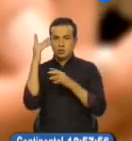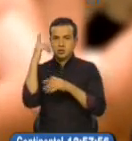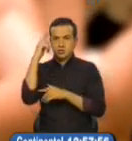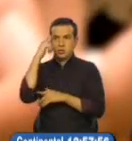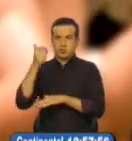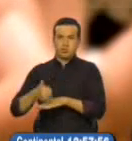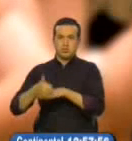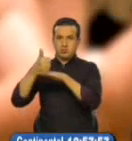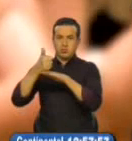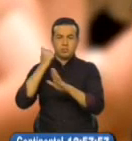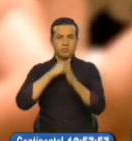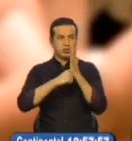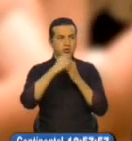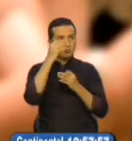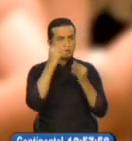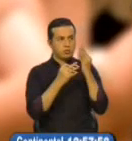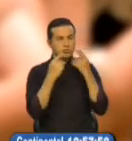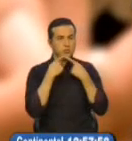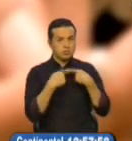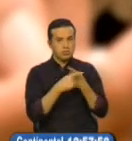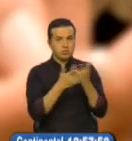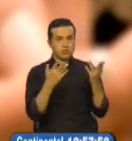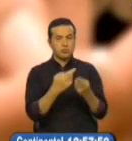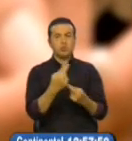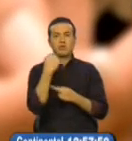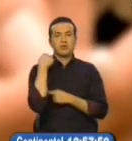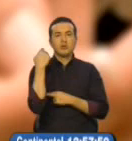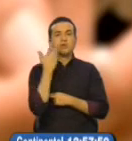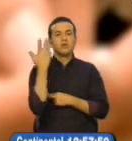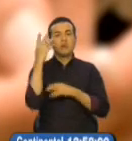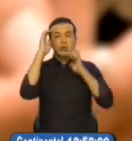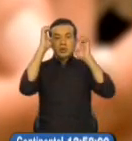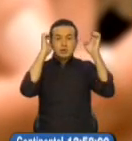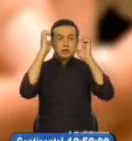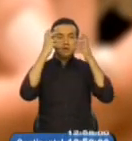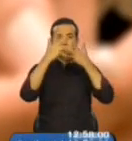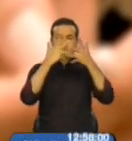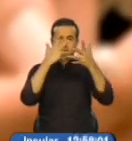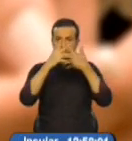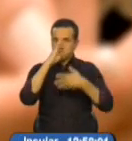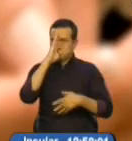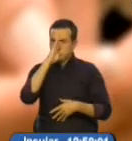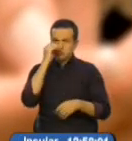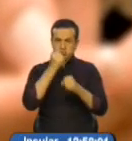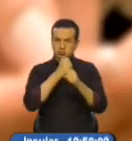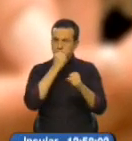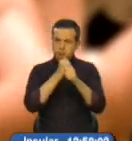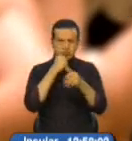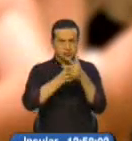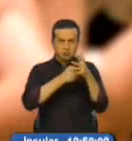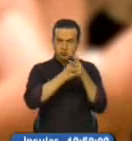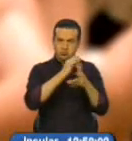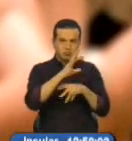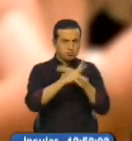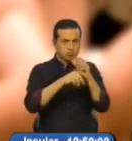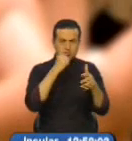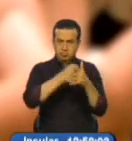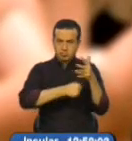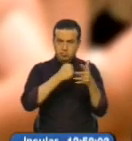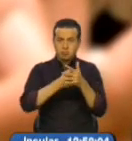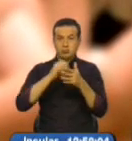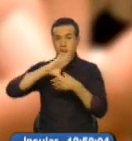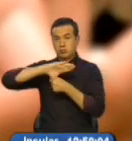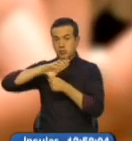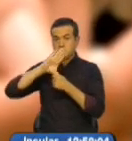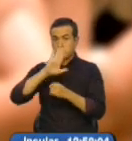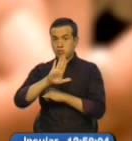Estado. El Ministerio de Justicia tiene el rol de establecer la estrategia de transparencia y lucha contra la corrupción. La Cancillería es la